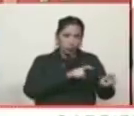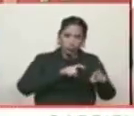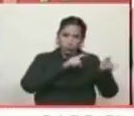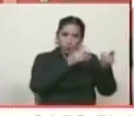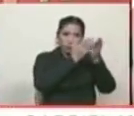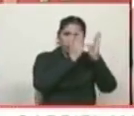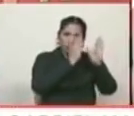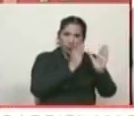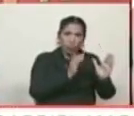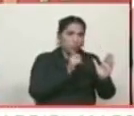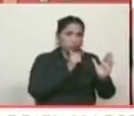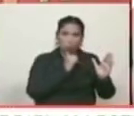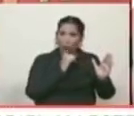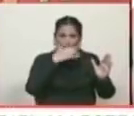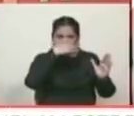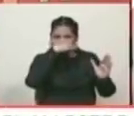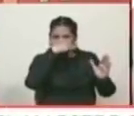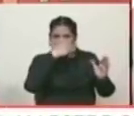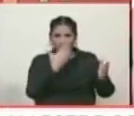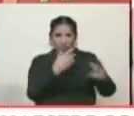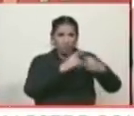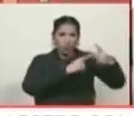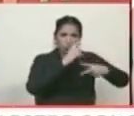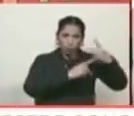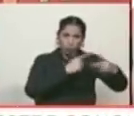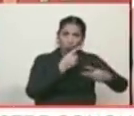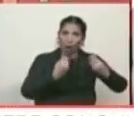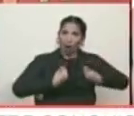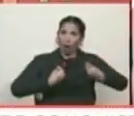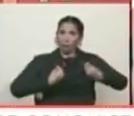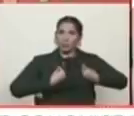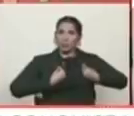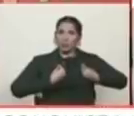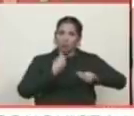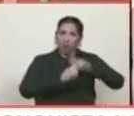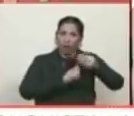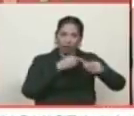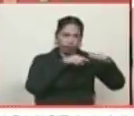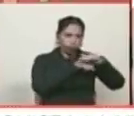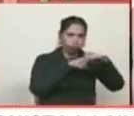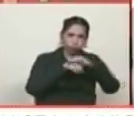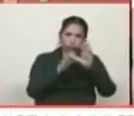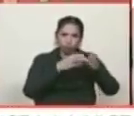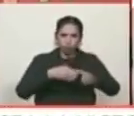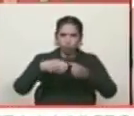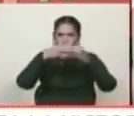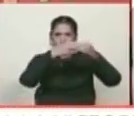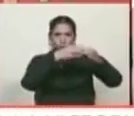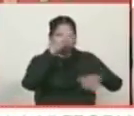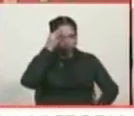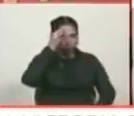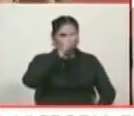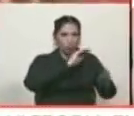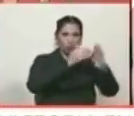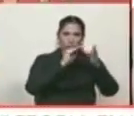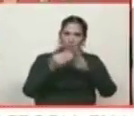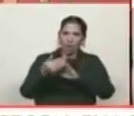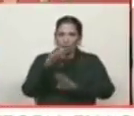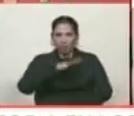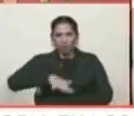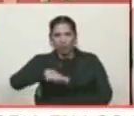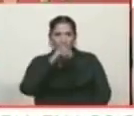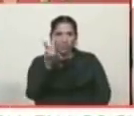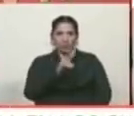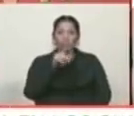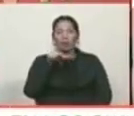los estudiantes y los productores que hacen vida en las organizaciones y en las comunidades del territorio venezolano. Son tan